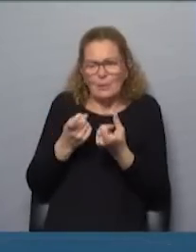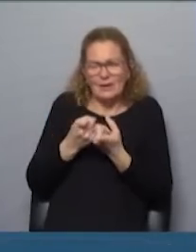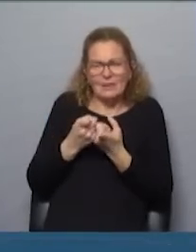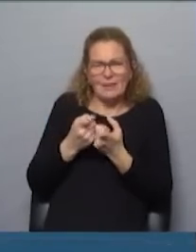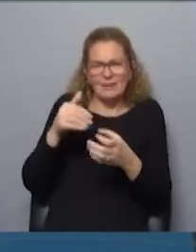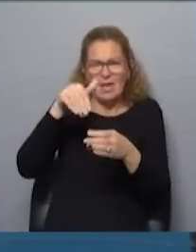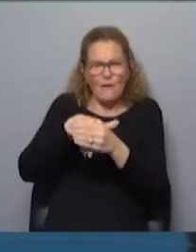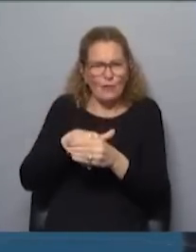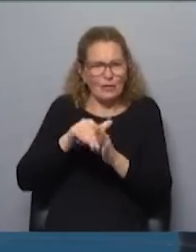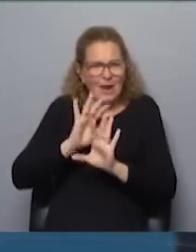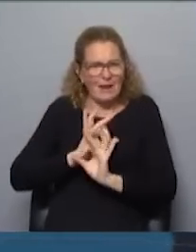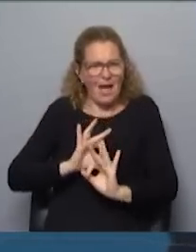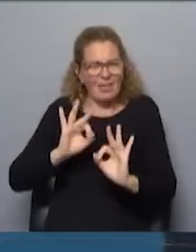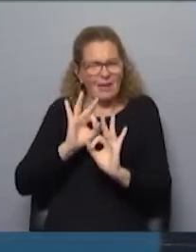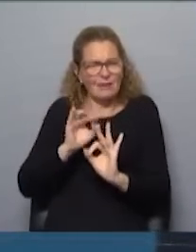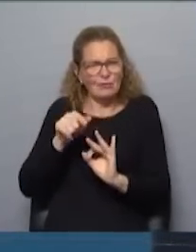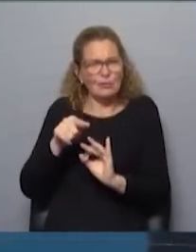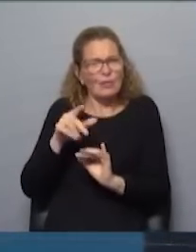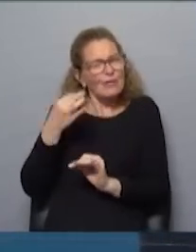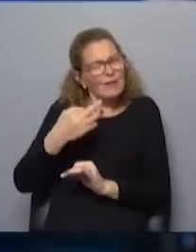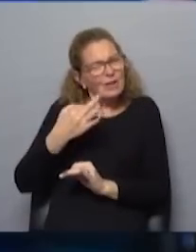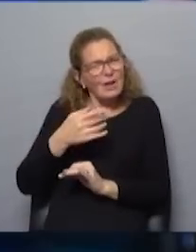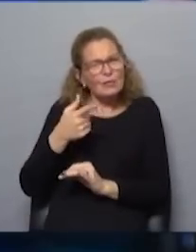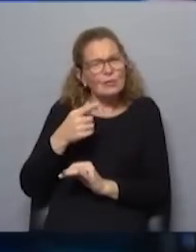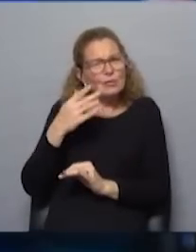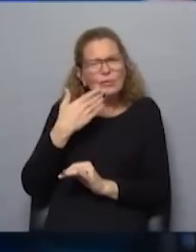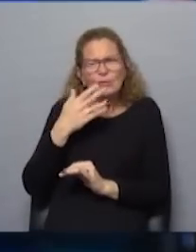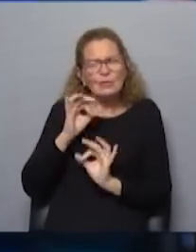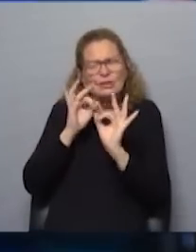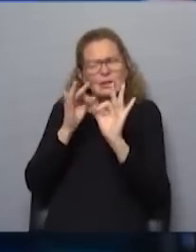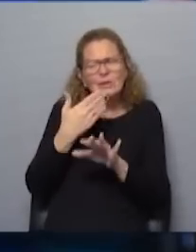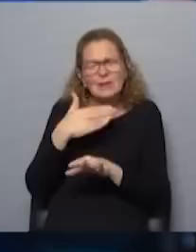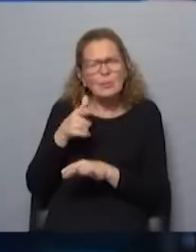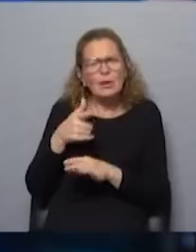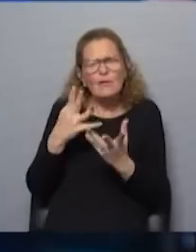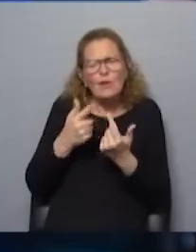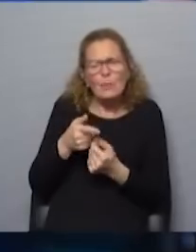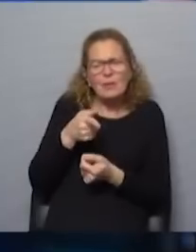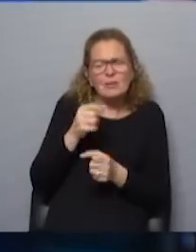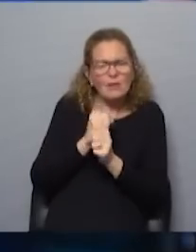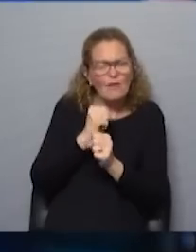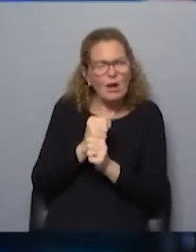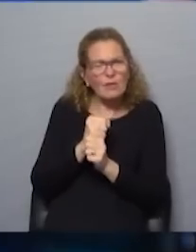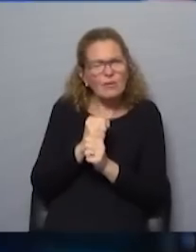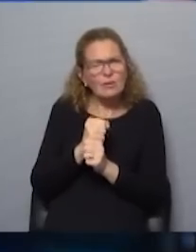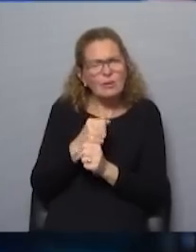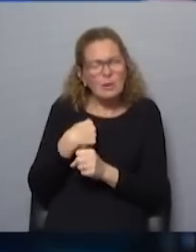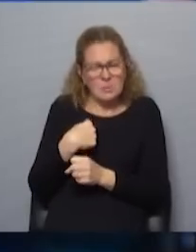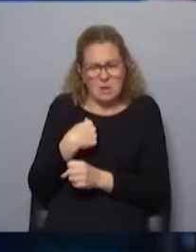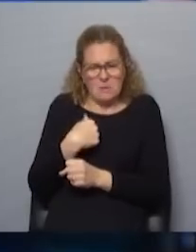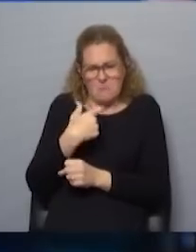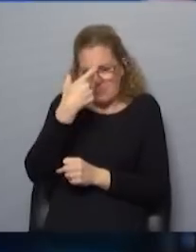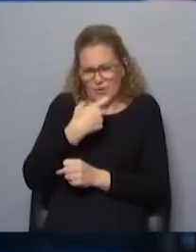ir a un plebiscito yo realmente no alcanzo a entender por qué se procedió de ese modo y lo que en vez personal